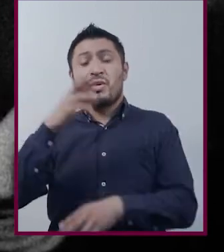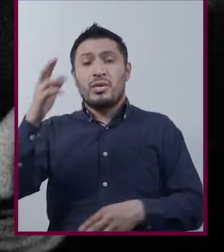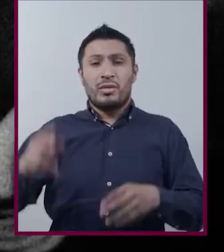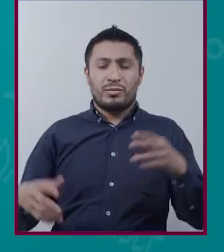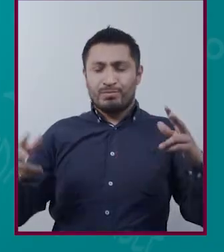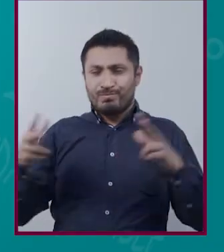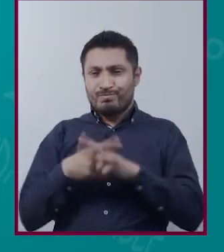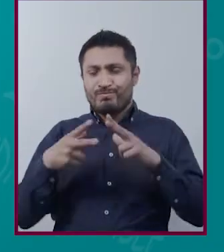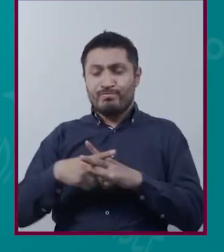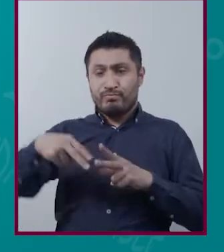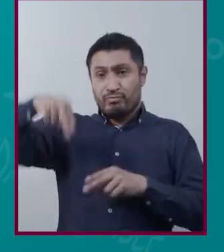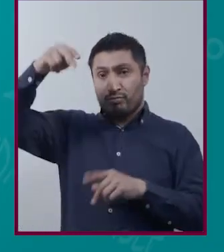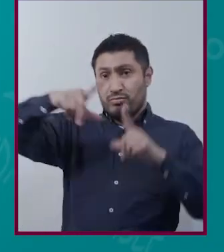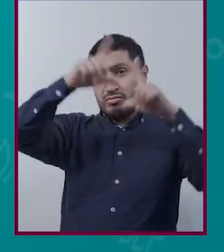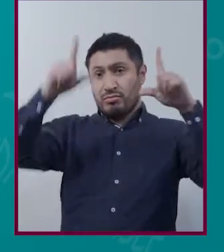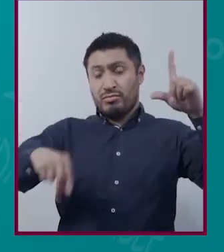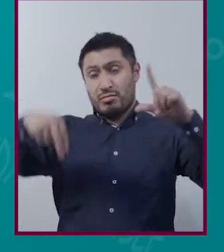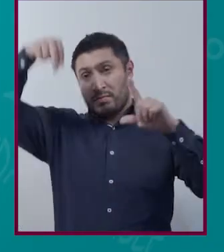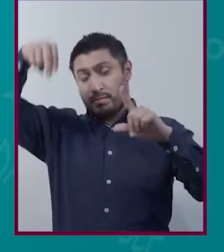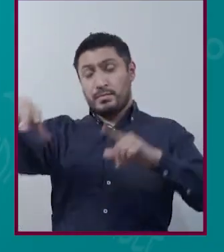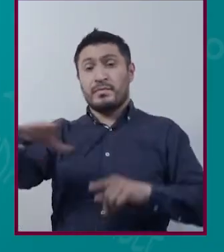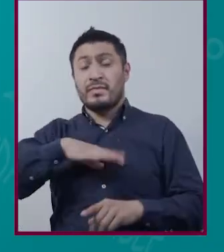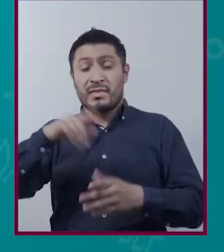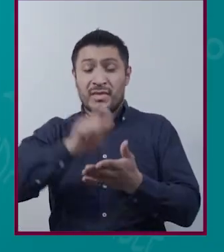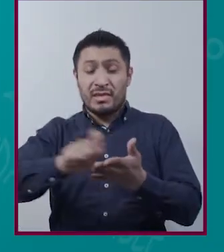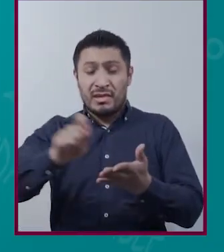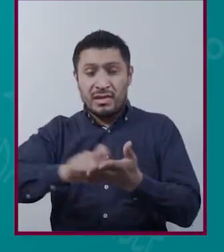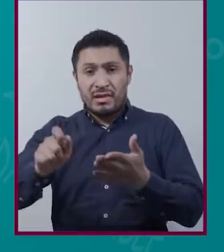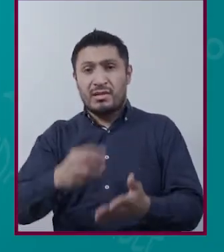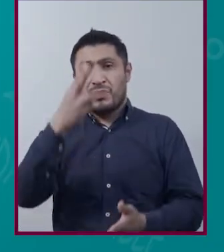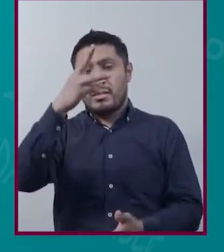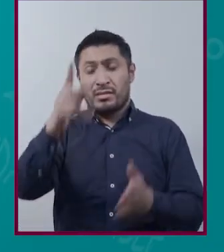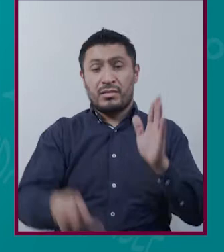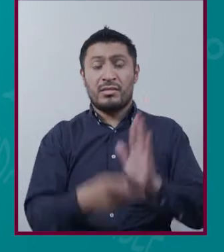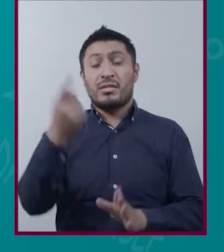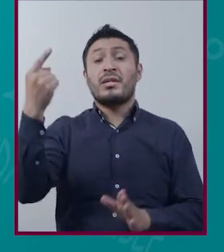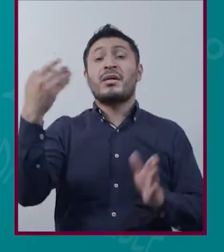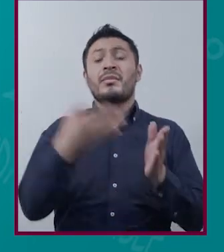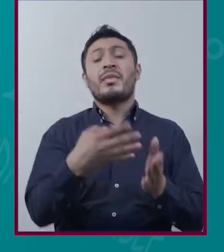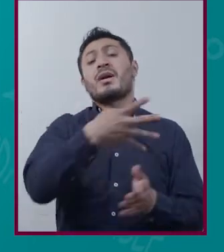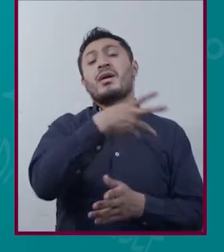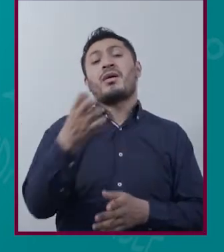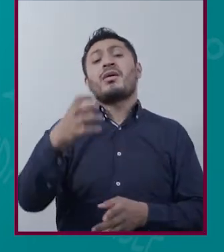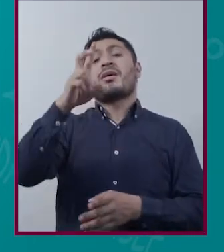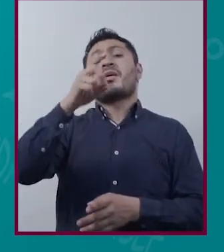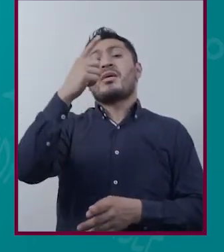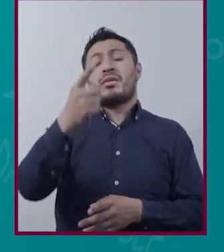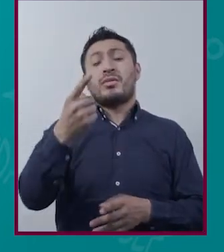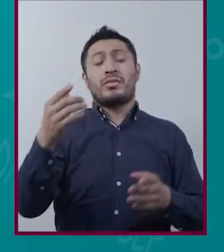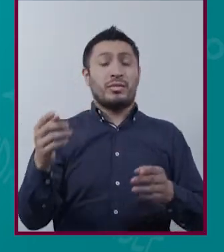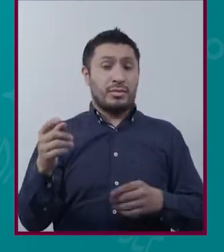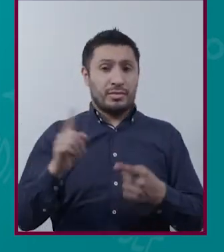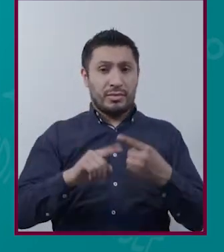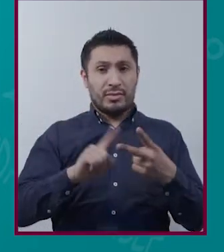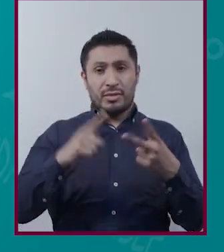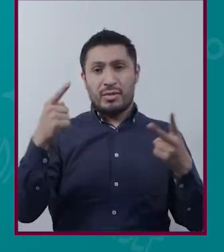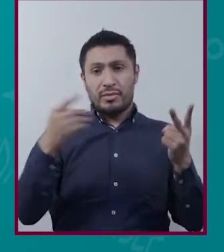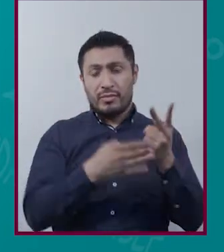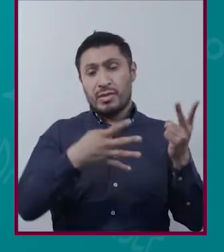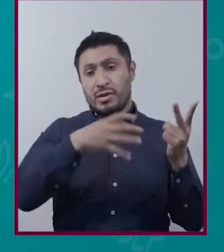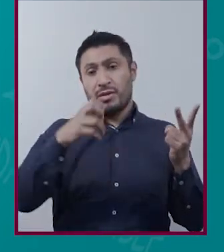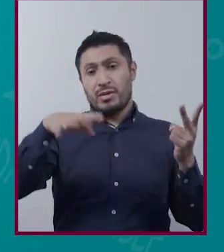de México, el cual se ha editado en 3 ocasiones, en 1931, 1940